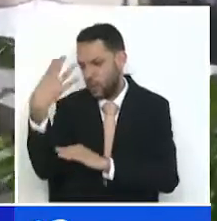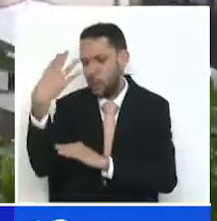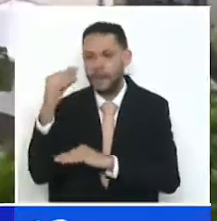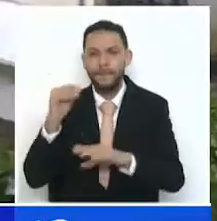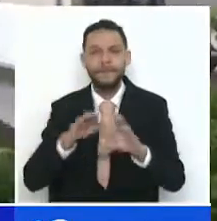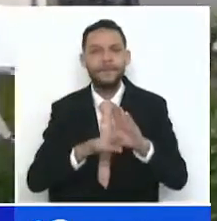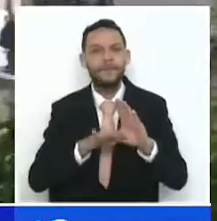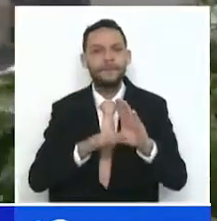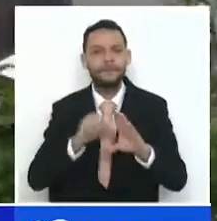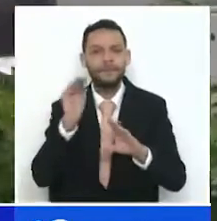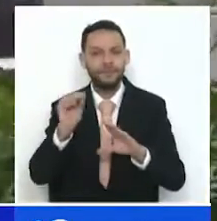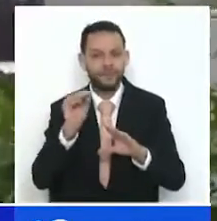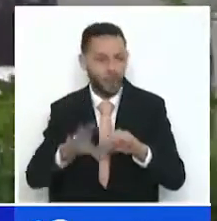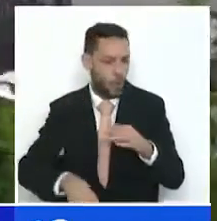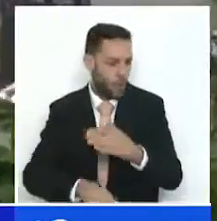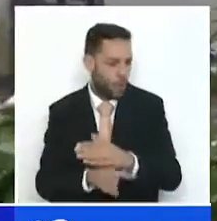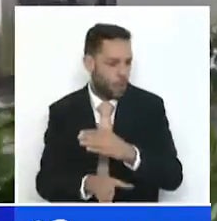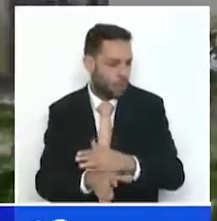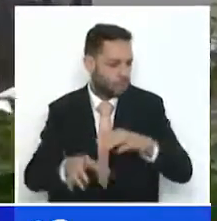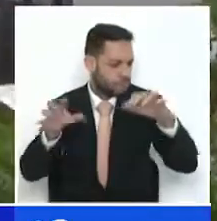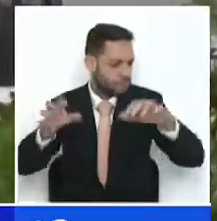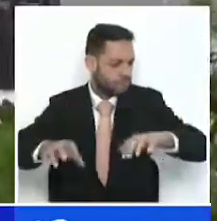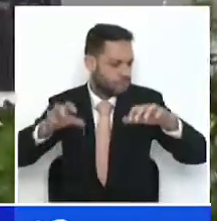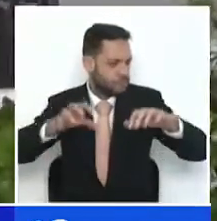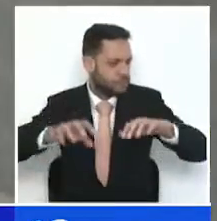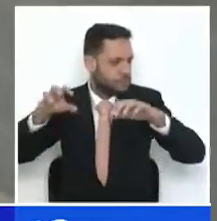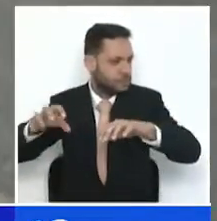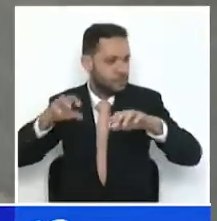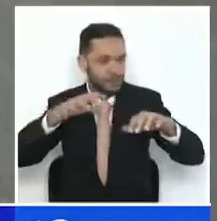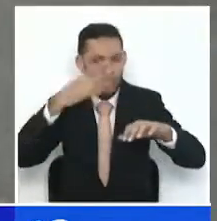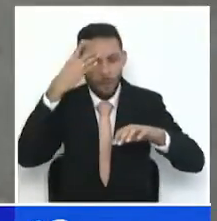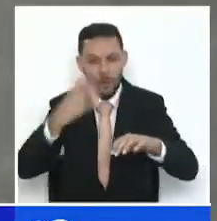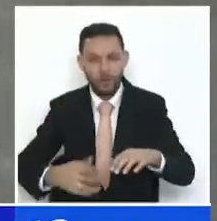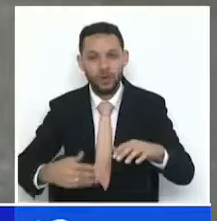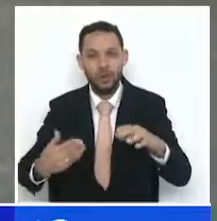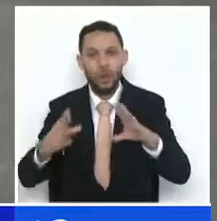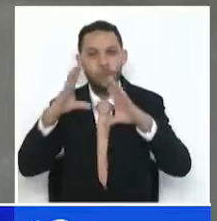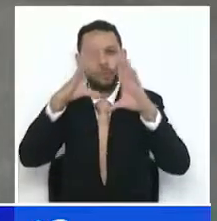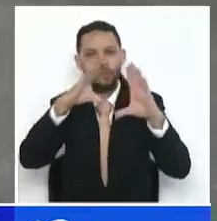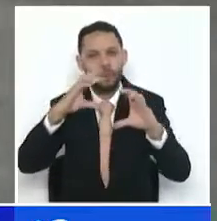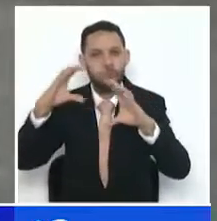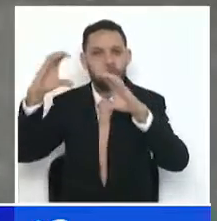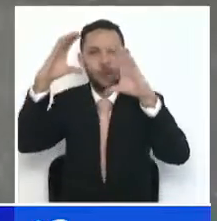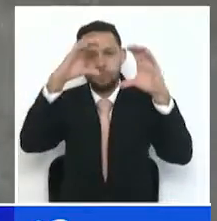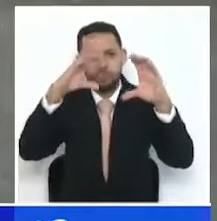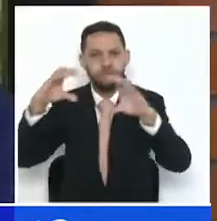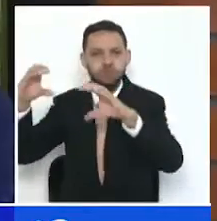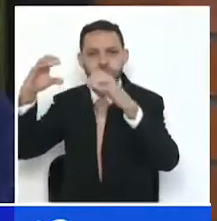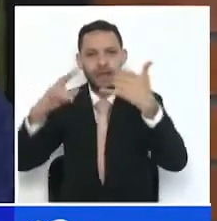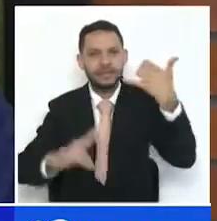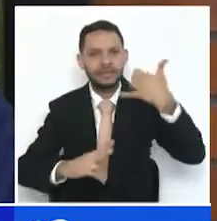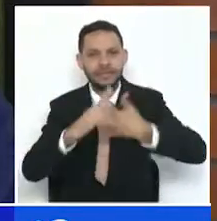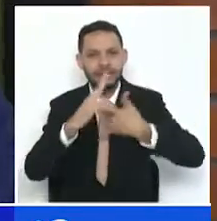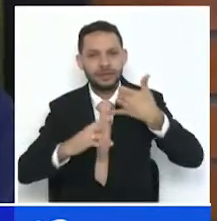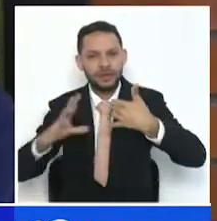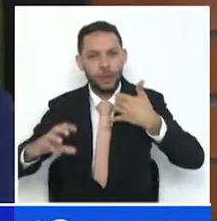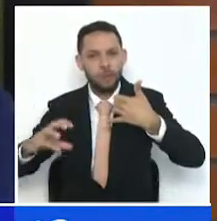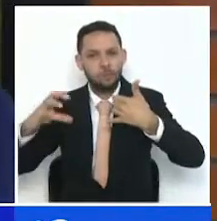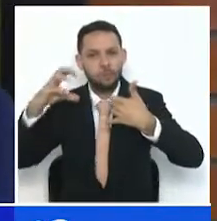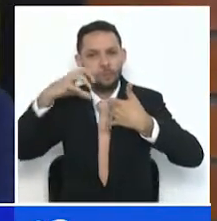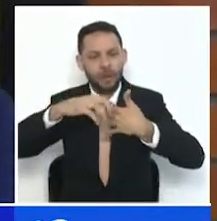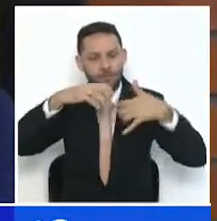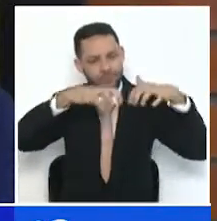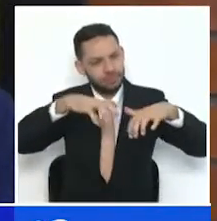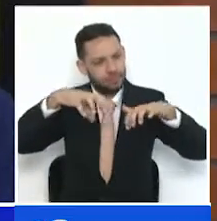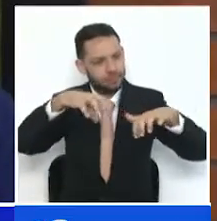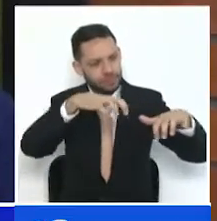IDEAM, las precipitaciones podrían durar un poco más. Esto debido a un nuevo fenómeno natural que recae sobre la zona andina. Para el mes de mayo se supone